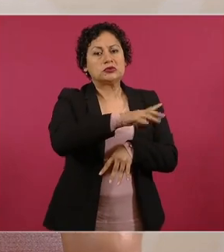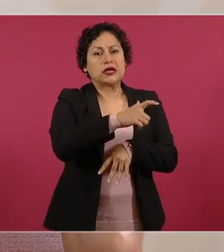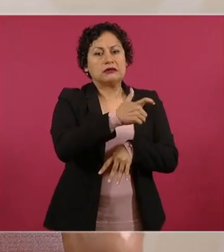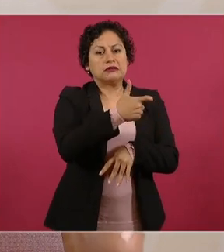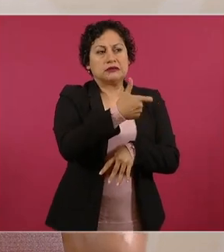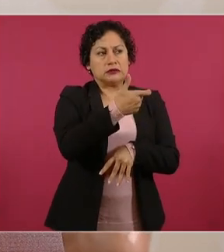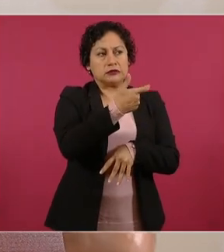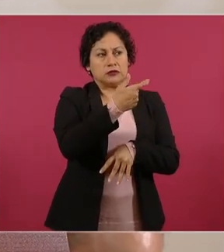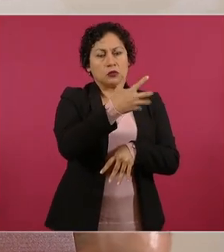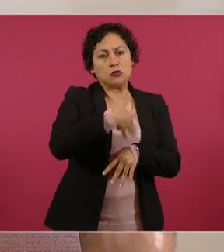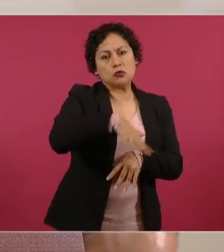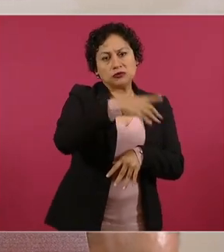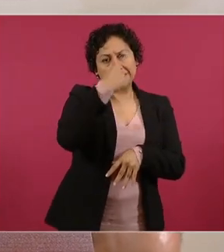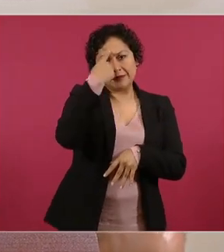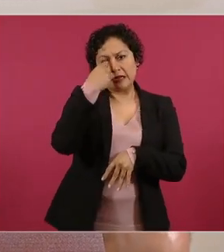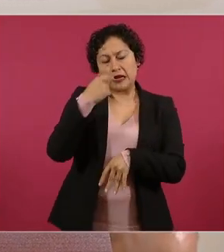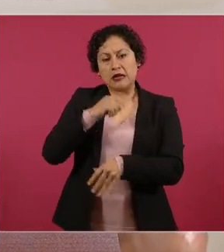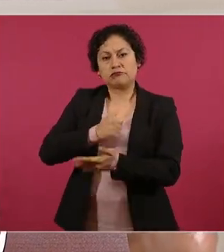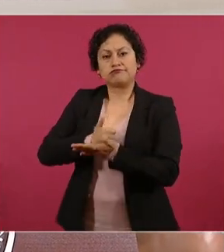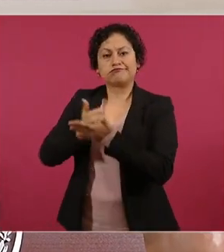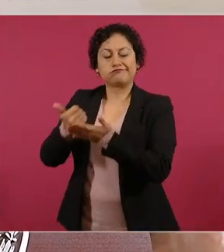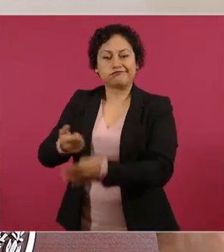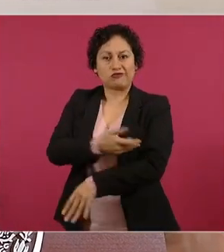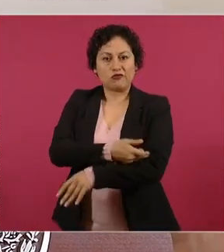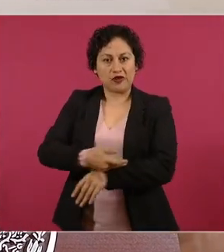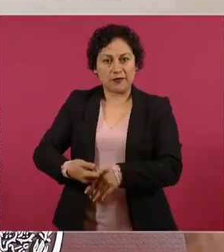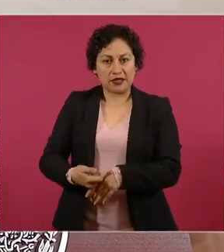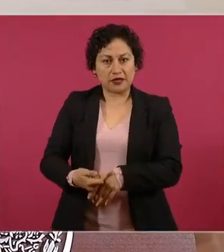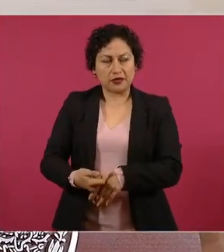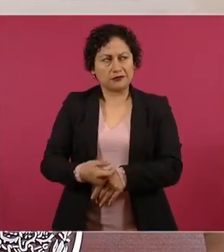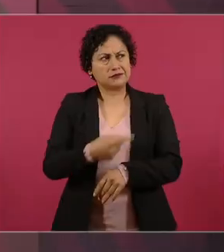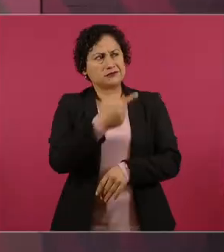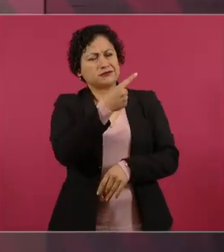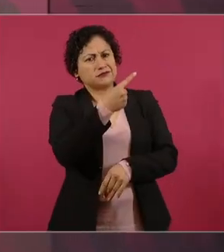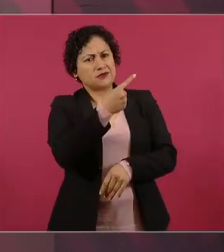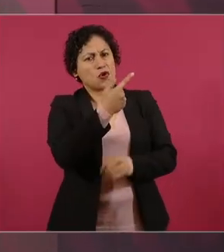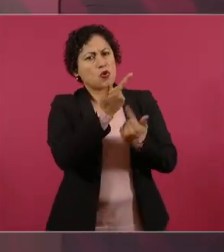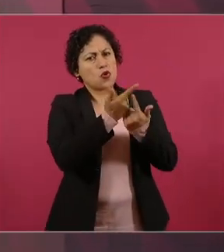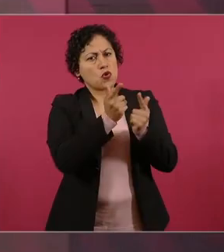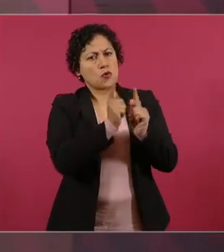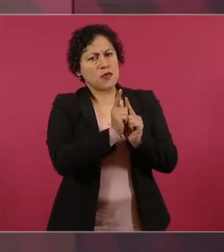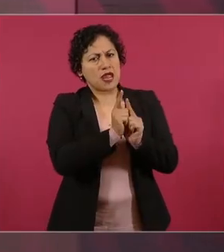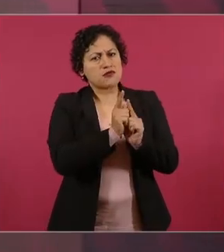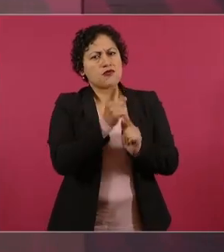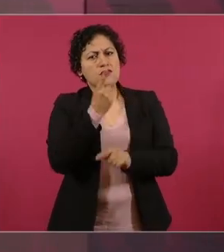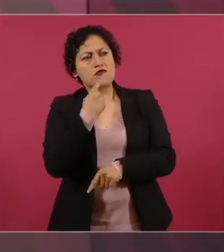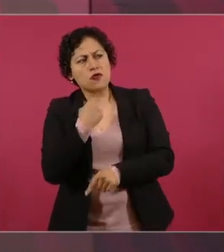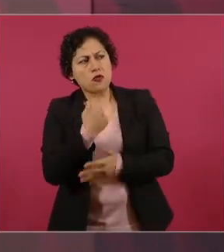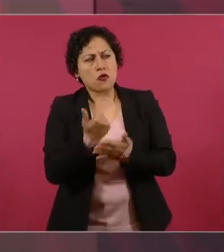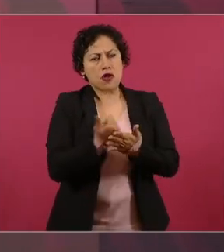los gobiernos republicanos, los gobiernos demócratas? ¿Qué han hecho?